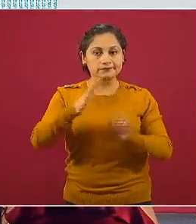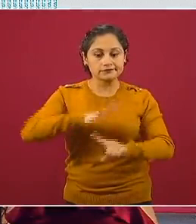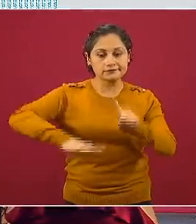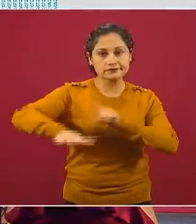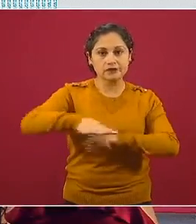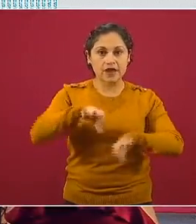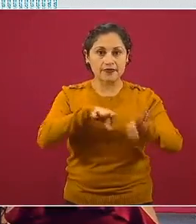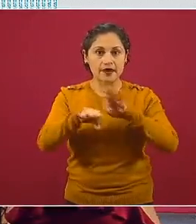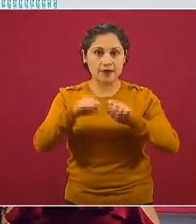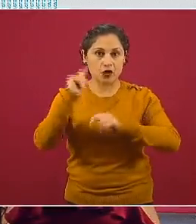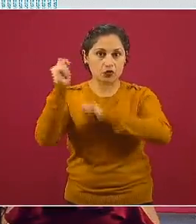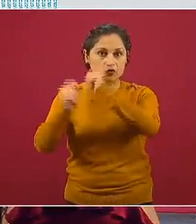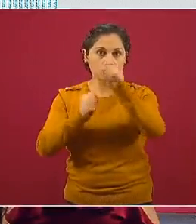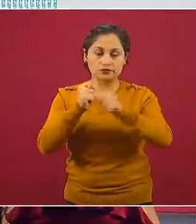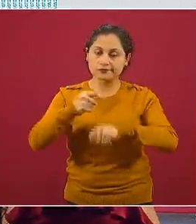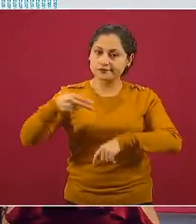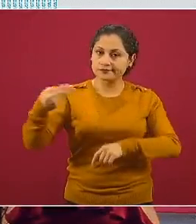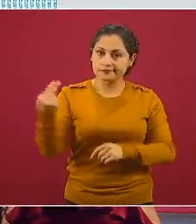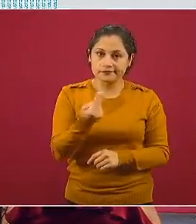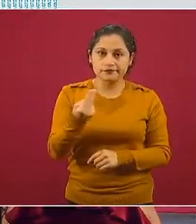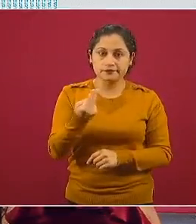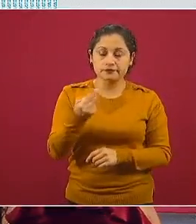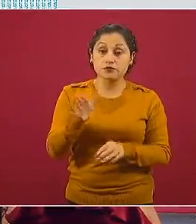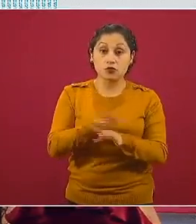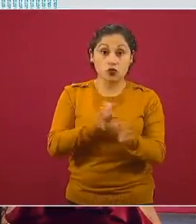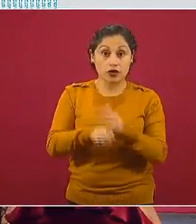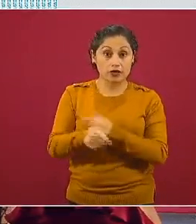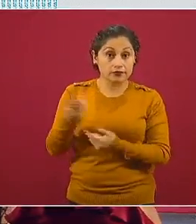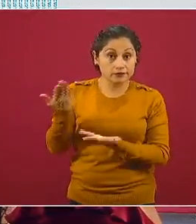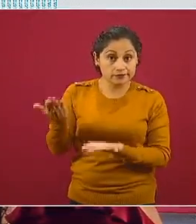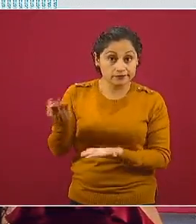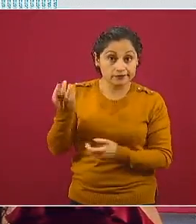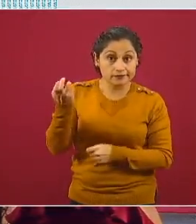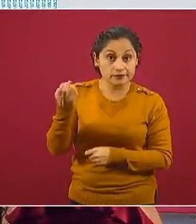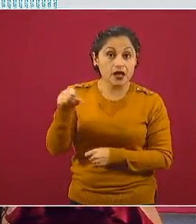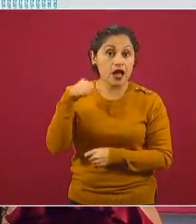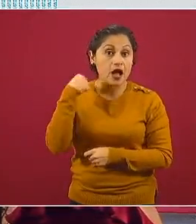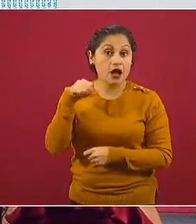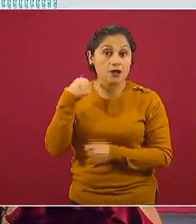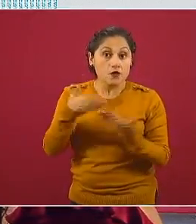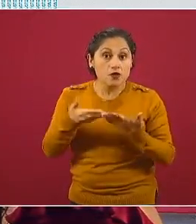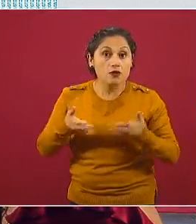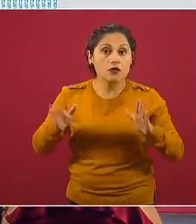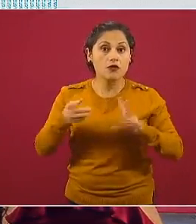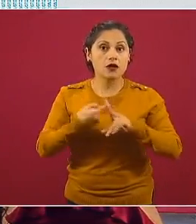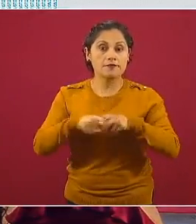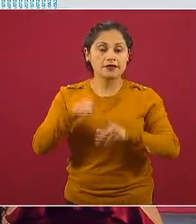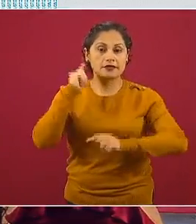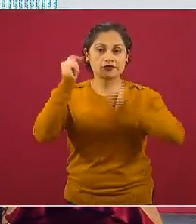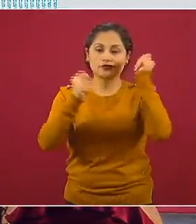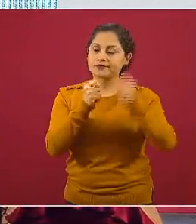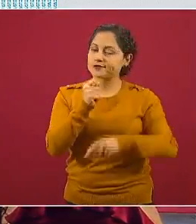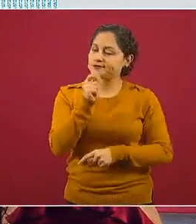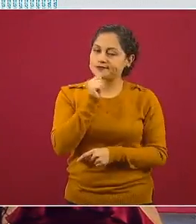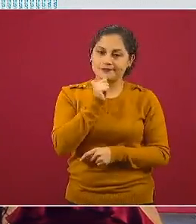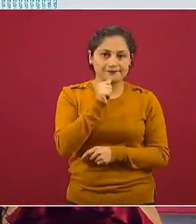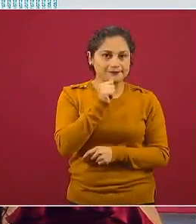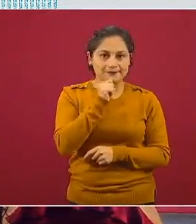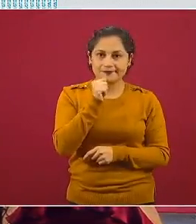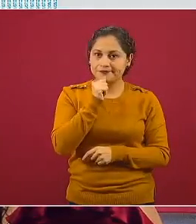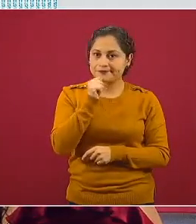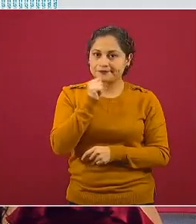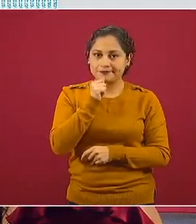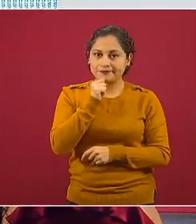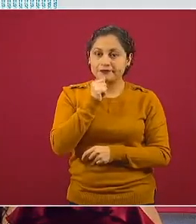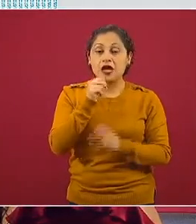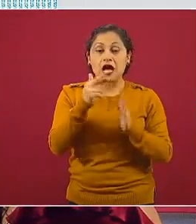turística, aquí no podría haber un inicio de actividades, aún con importantes